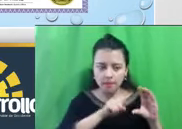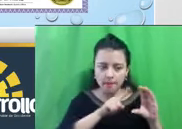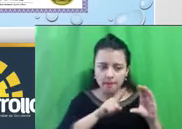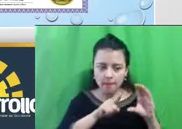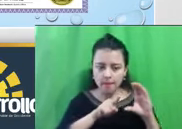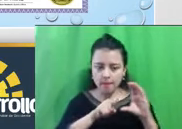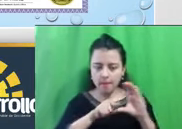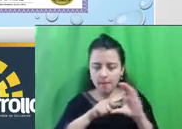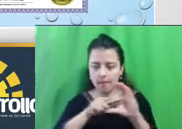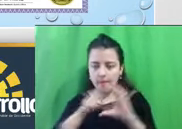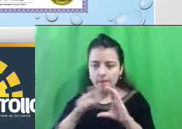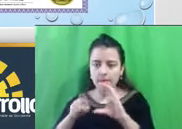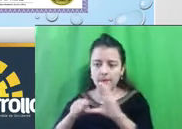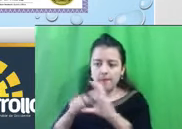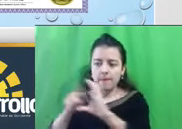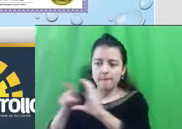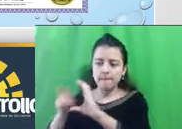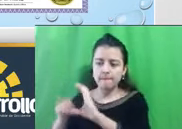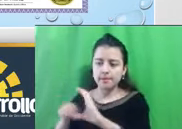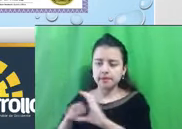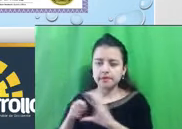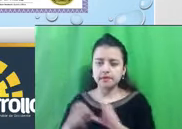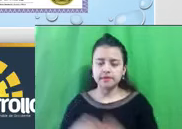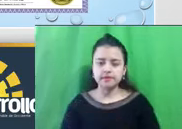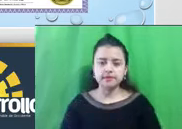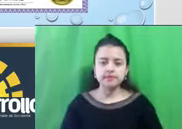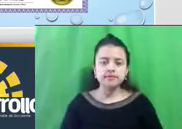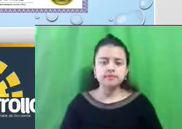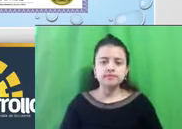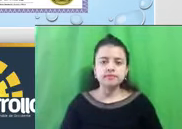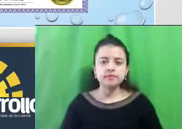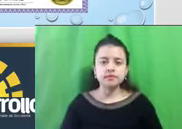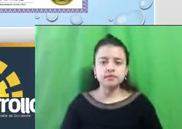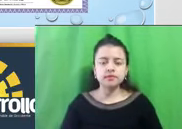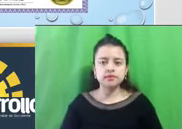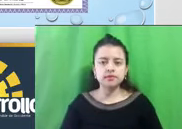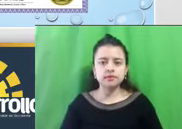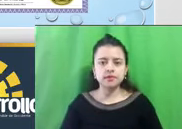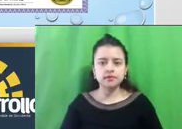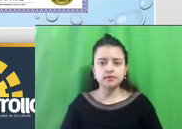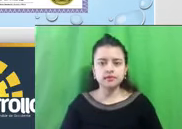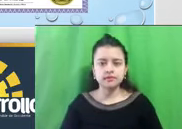se cobre de forma justa, ni más ni menos. Y ese laboratorio nos va a ayudar.